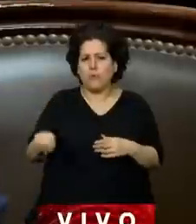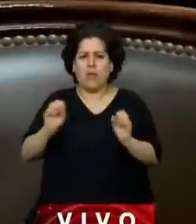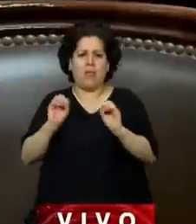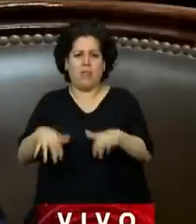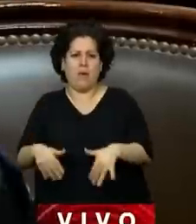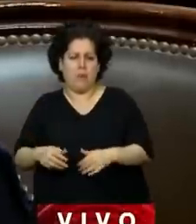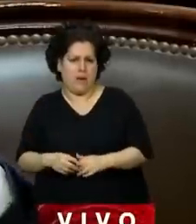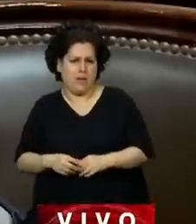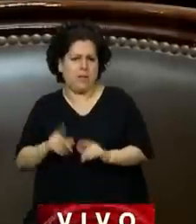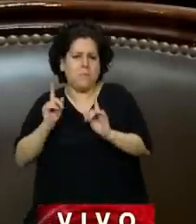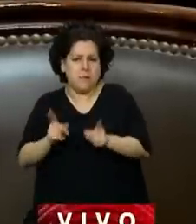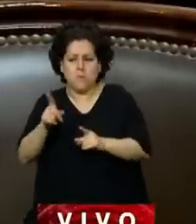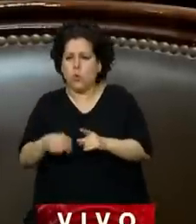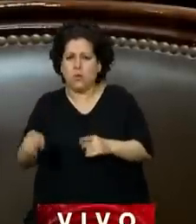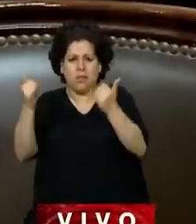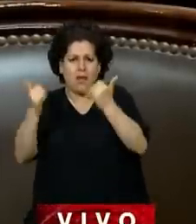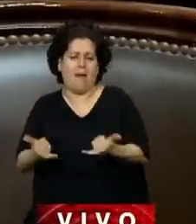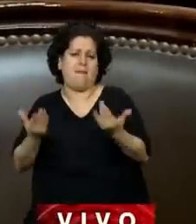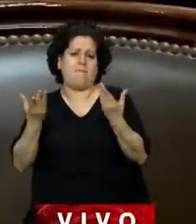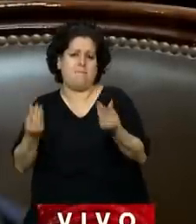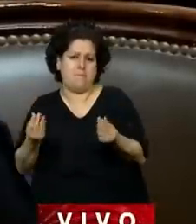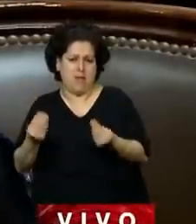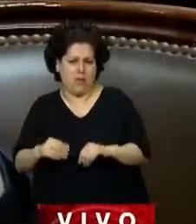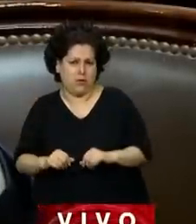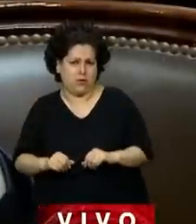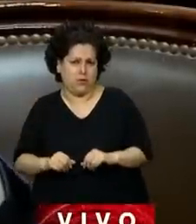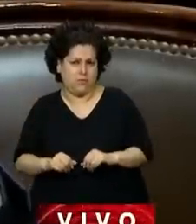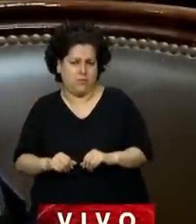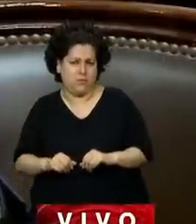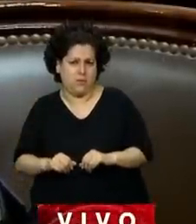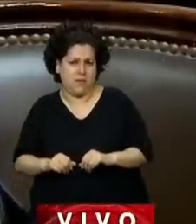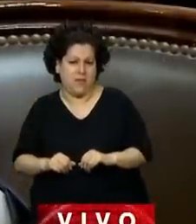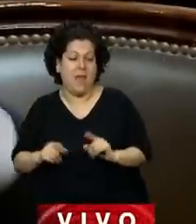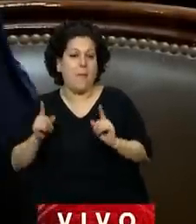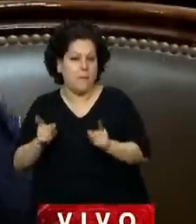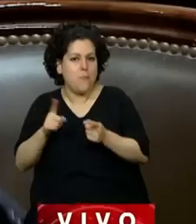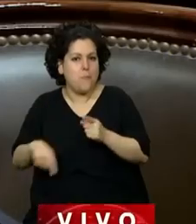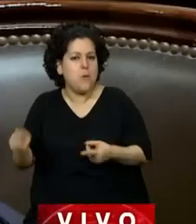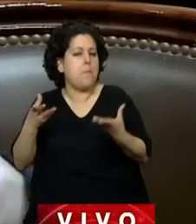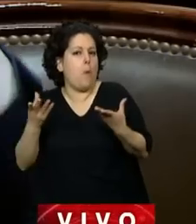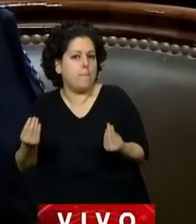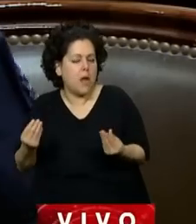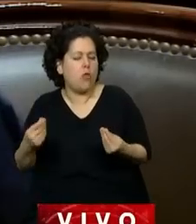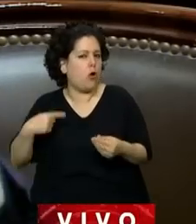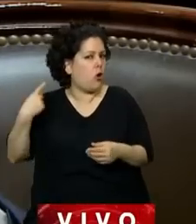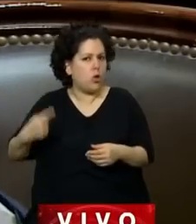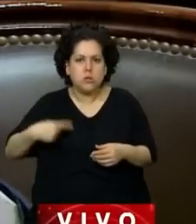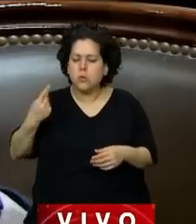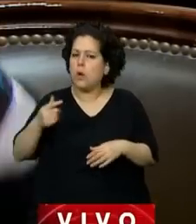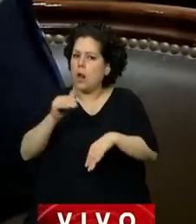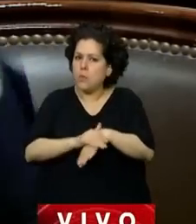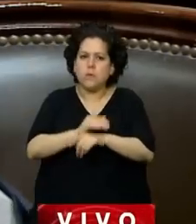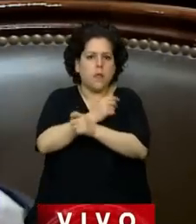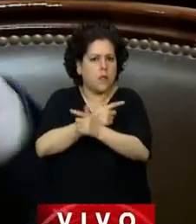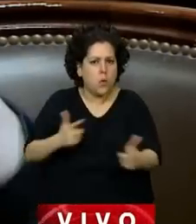hijo de sus miedos, del miedo a la constante irresponsabilidad de la